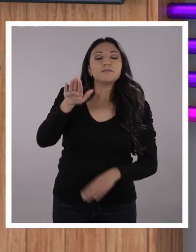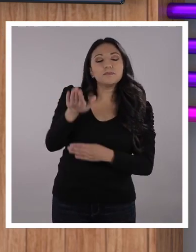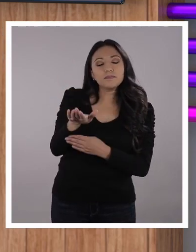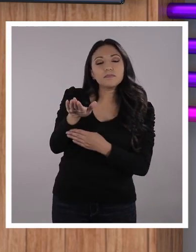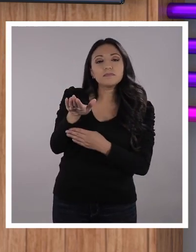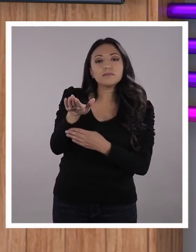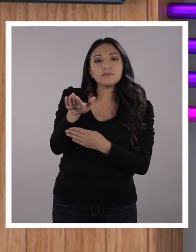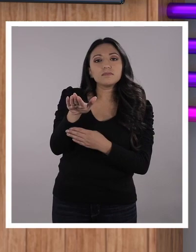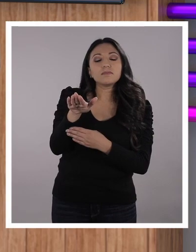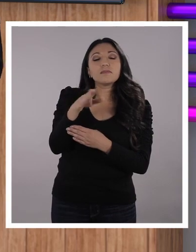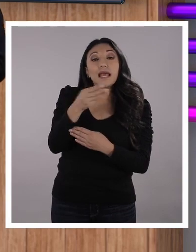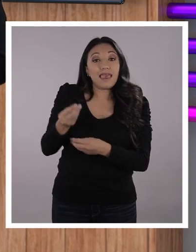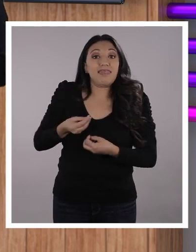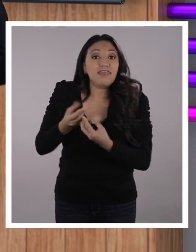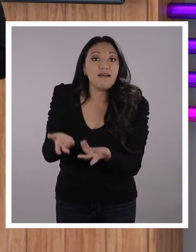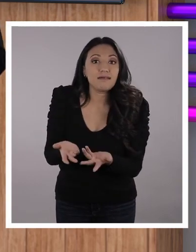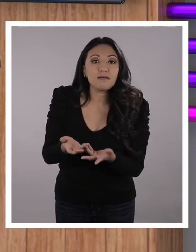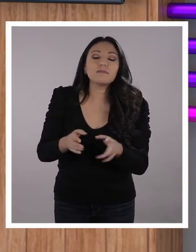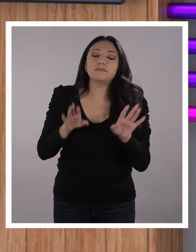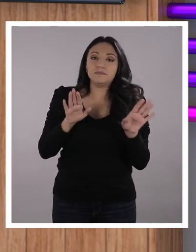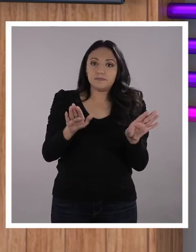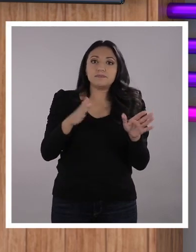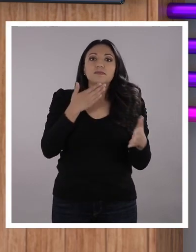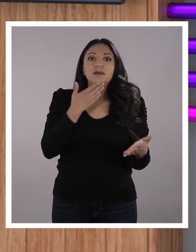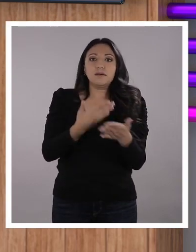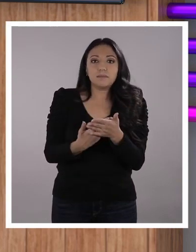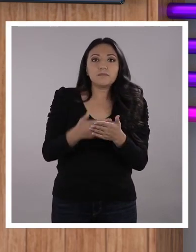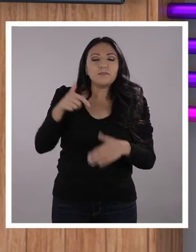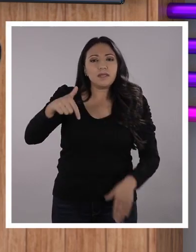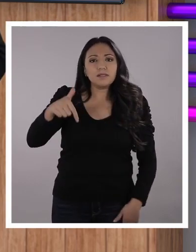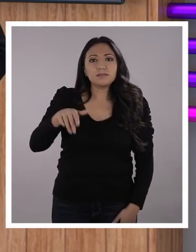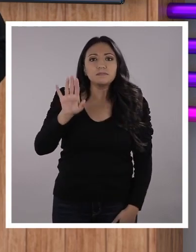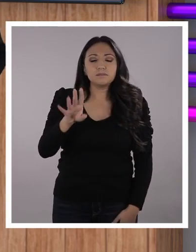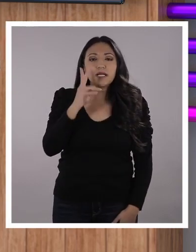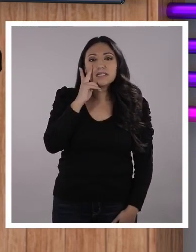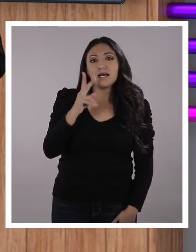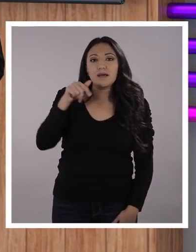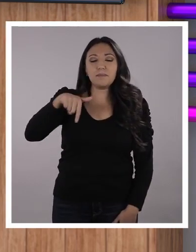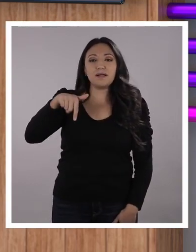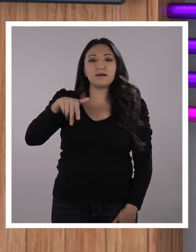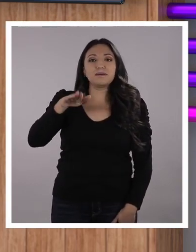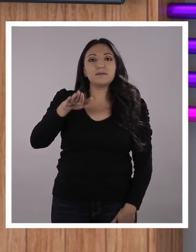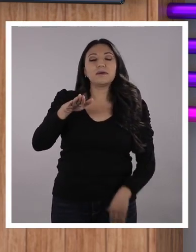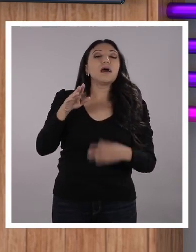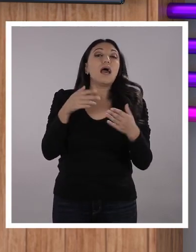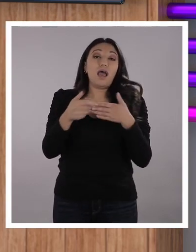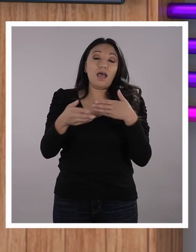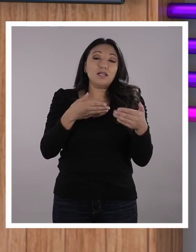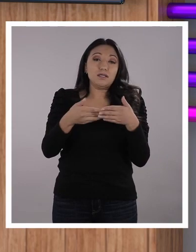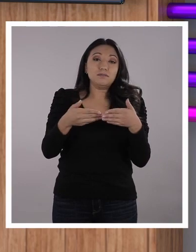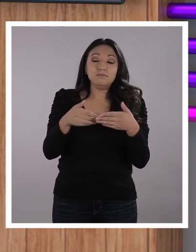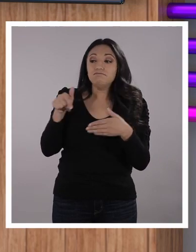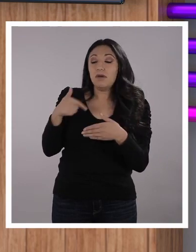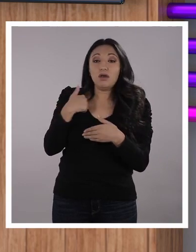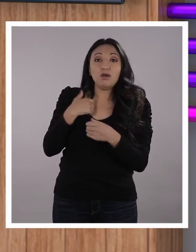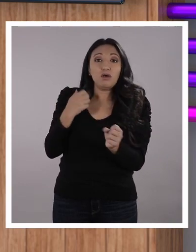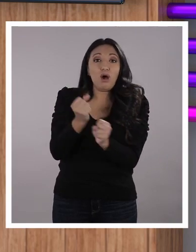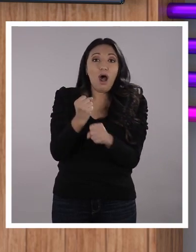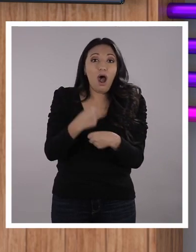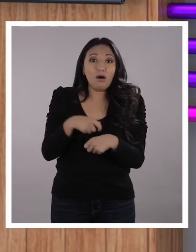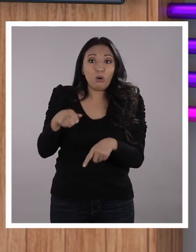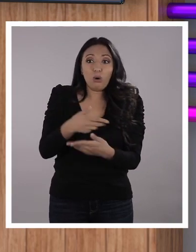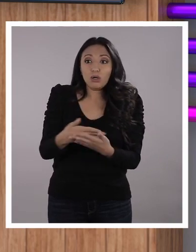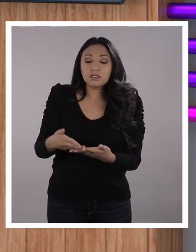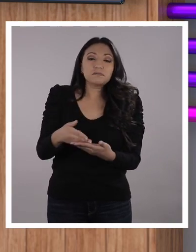Y de hoy. Tener sería muy el bien. Dar. ¿Ya? Gracias, Santi. Ya sabes, para gracias. Eso estoy, para eso estamos claro, aquí. Claro, entonces aquí yo hago cosas, no, aquí